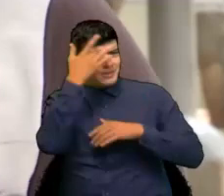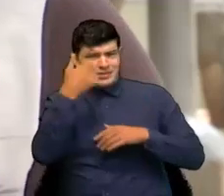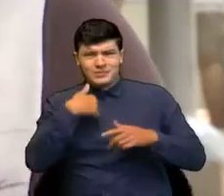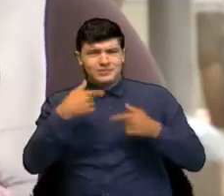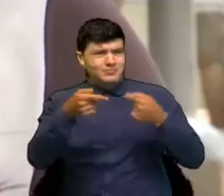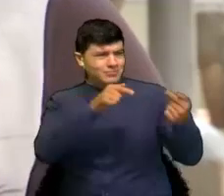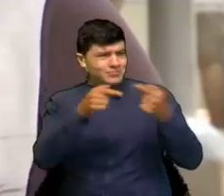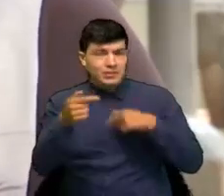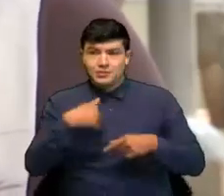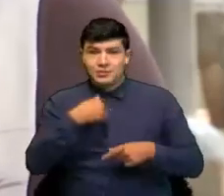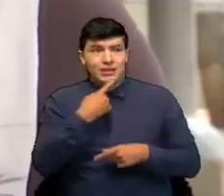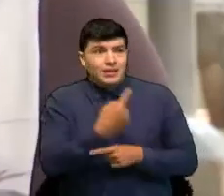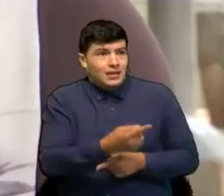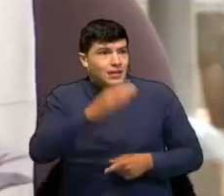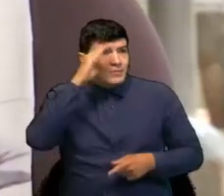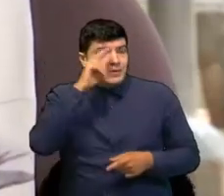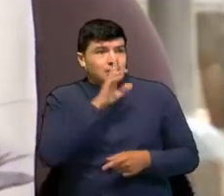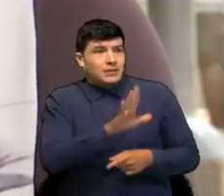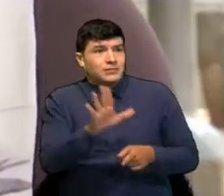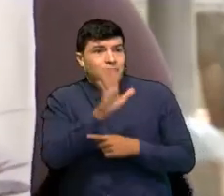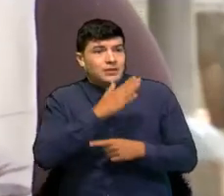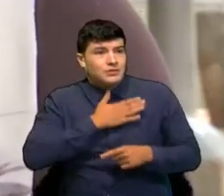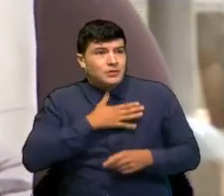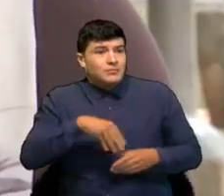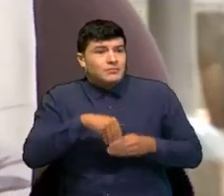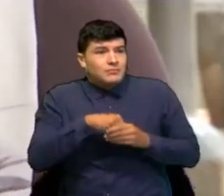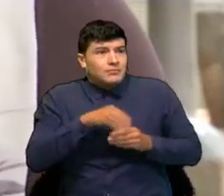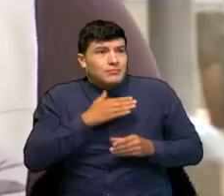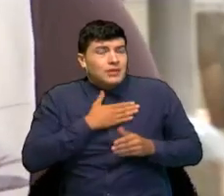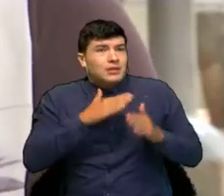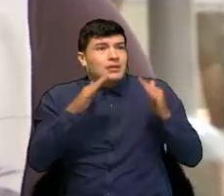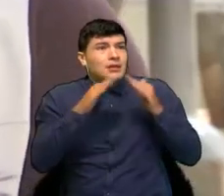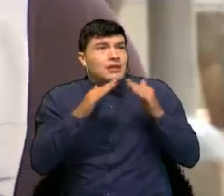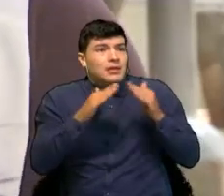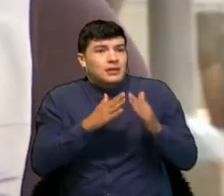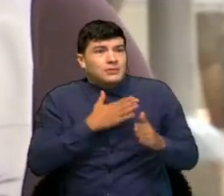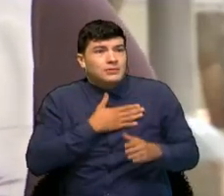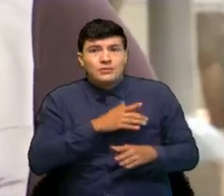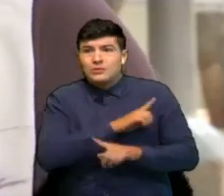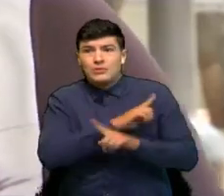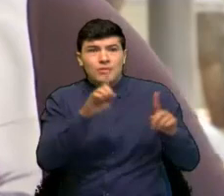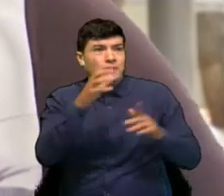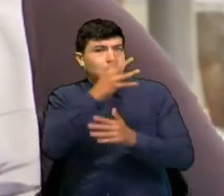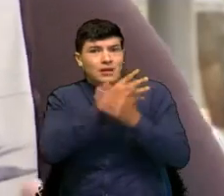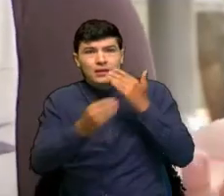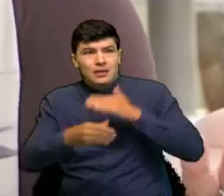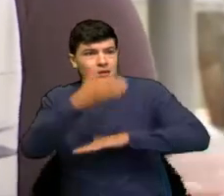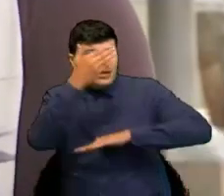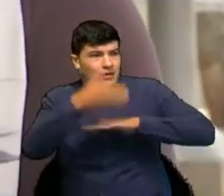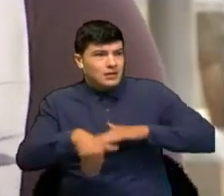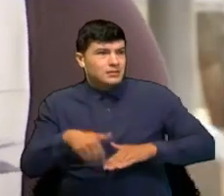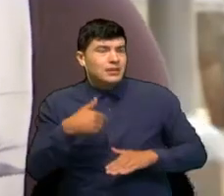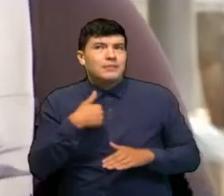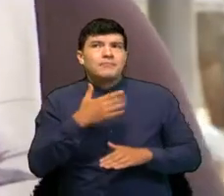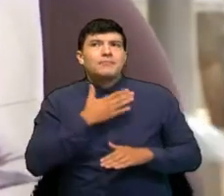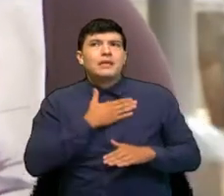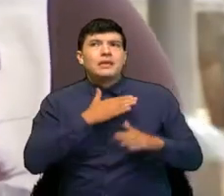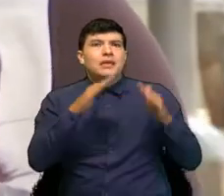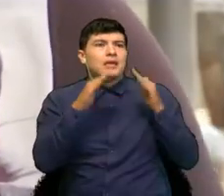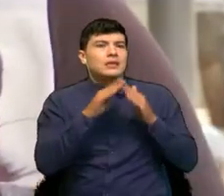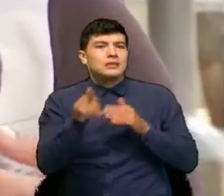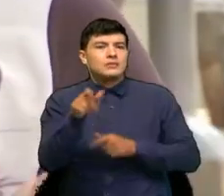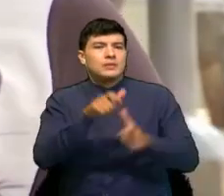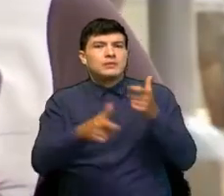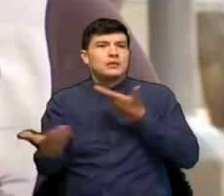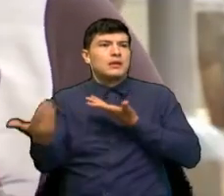donde yo le dije al policía que yo estaba en mi casa yo no estaba en la calle yo no fue en mi casa donde ellos